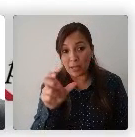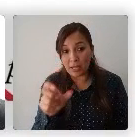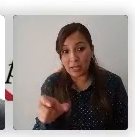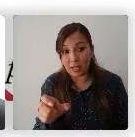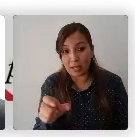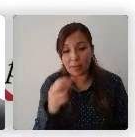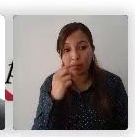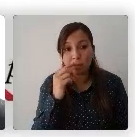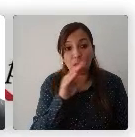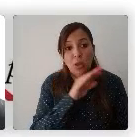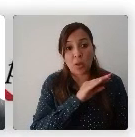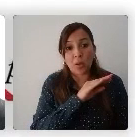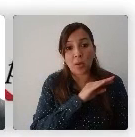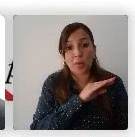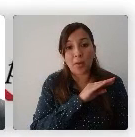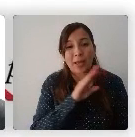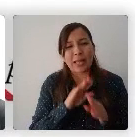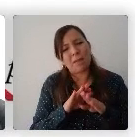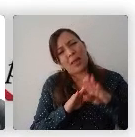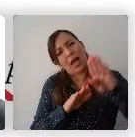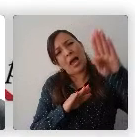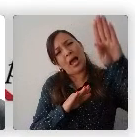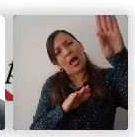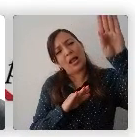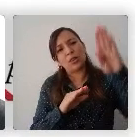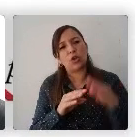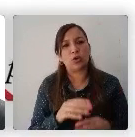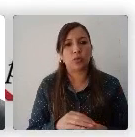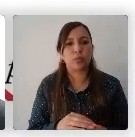Este emprendimiento se encuentra justamente en la península de Capachica,